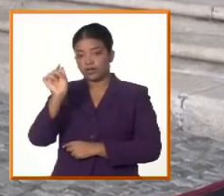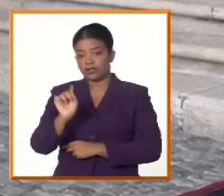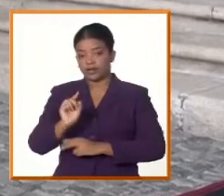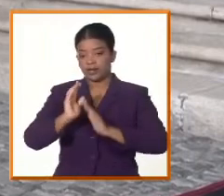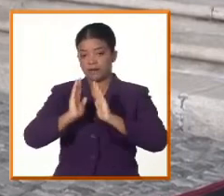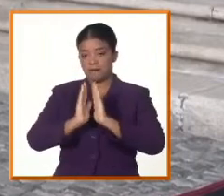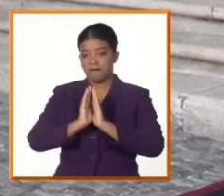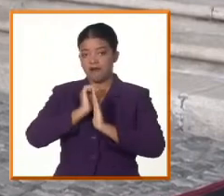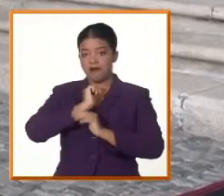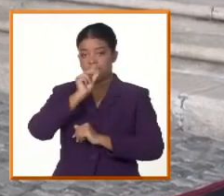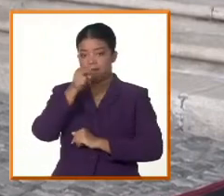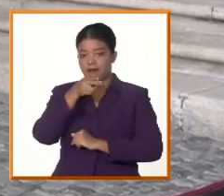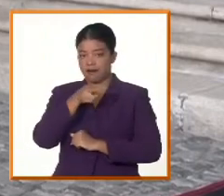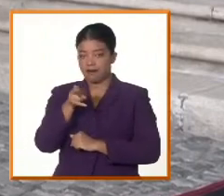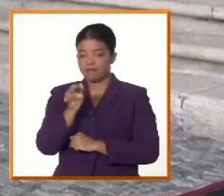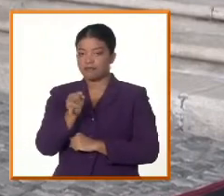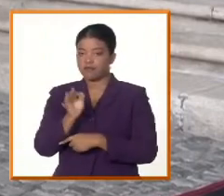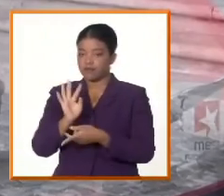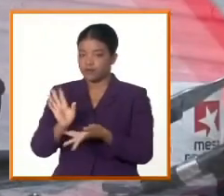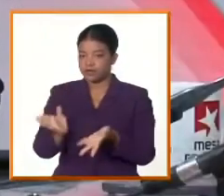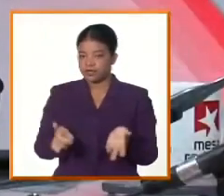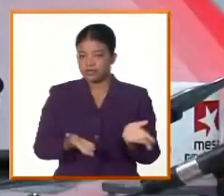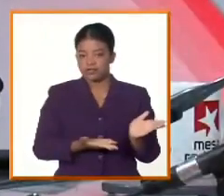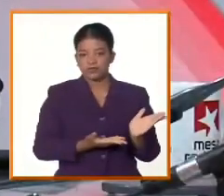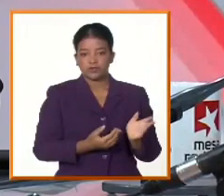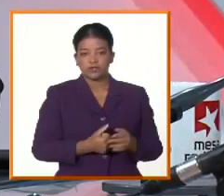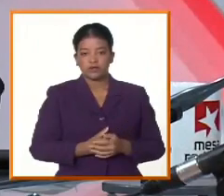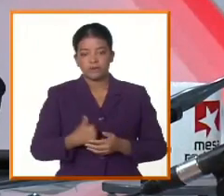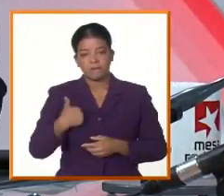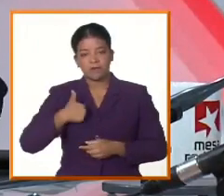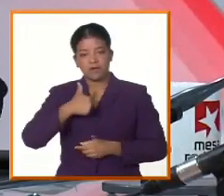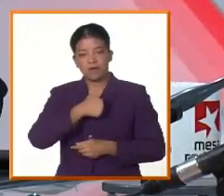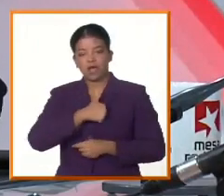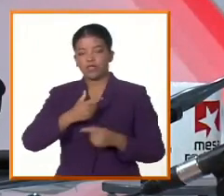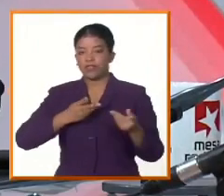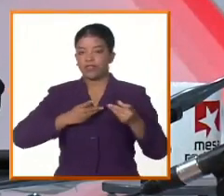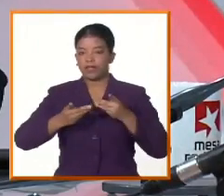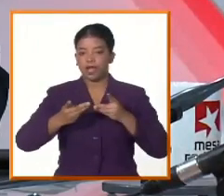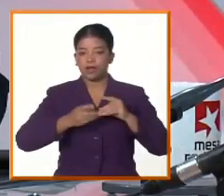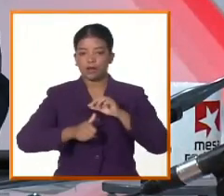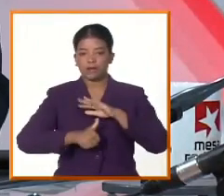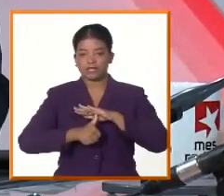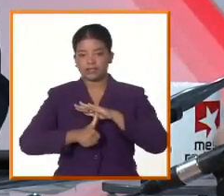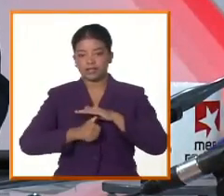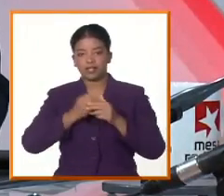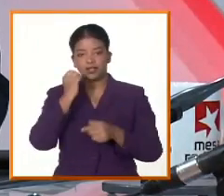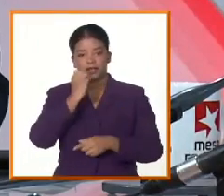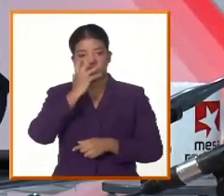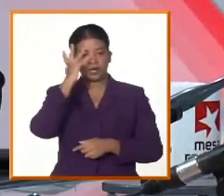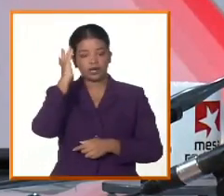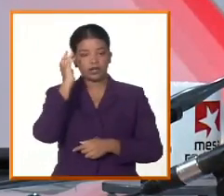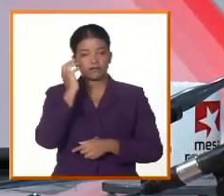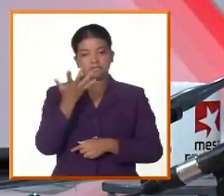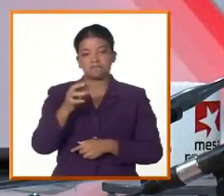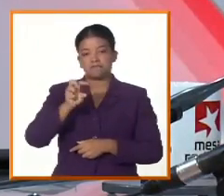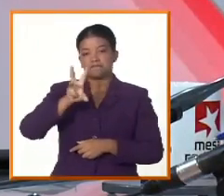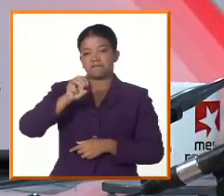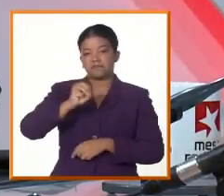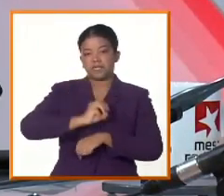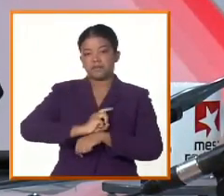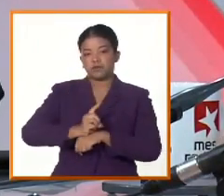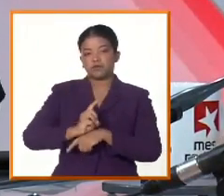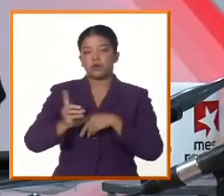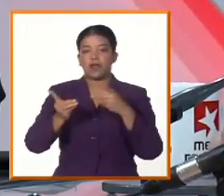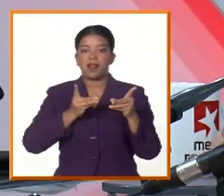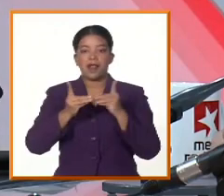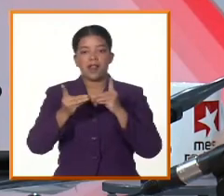recibió en la audiencia privada a nuestro presidente durante unos 30 minutos más de 30 minutos